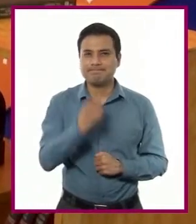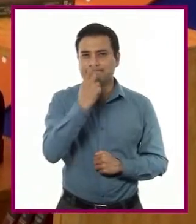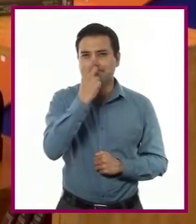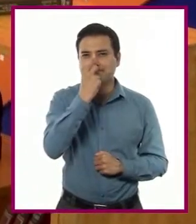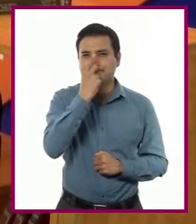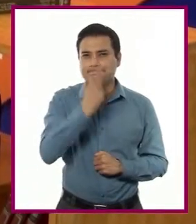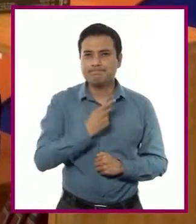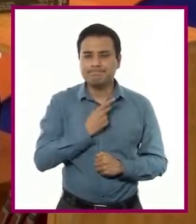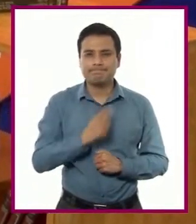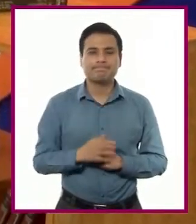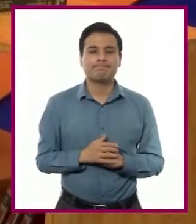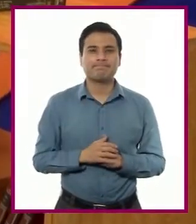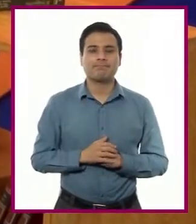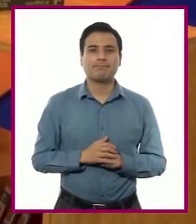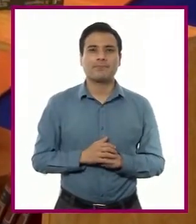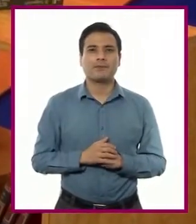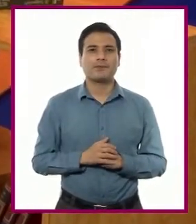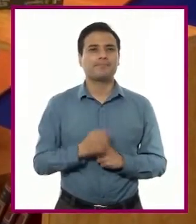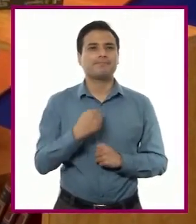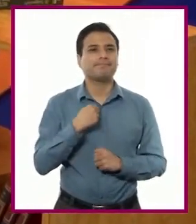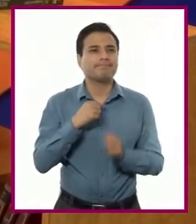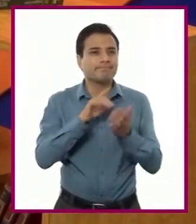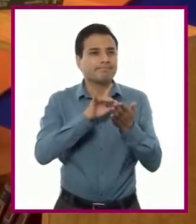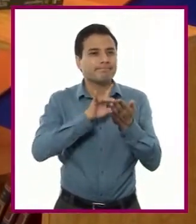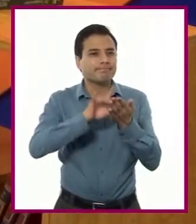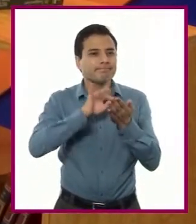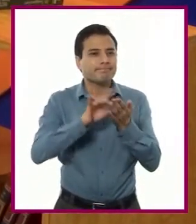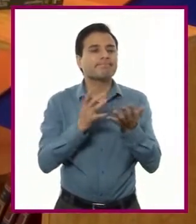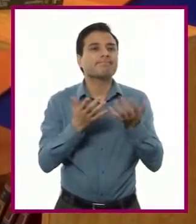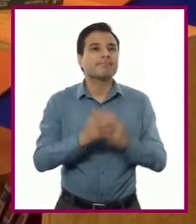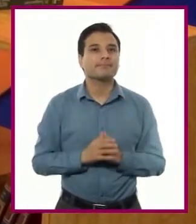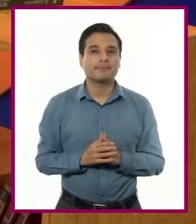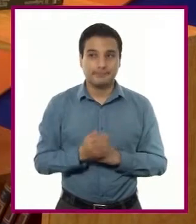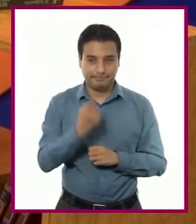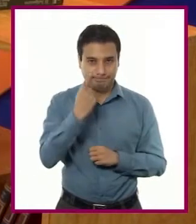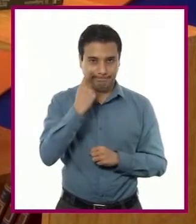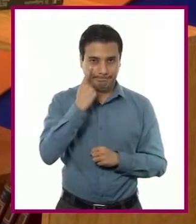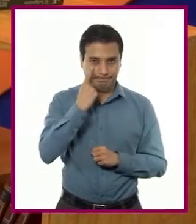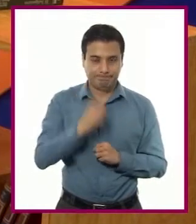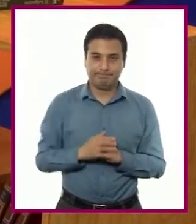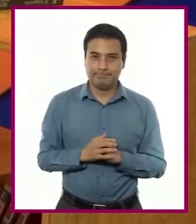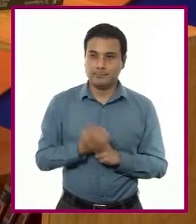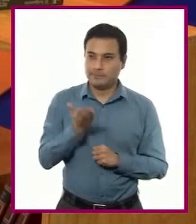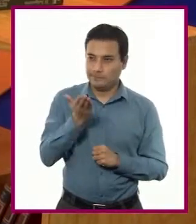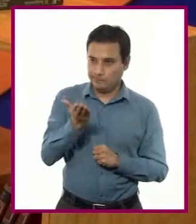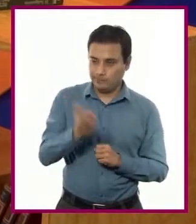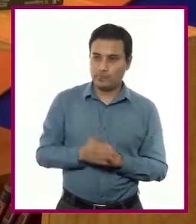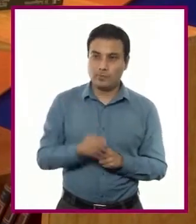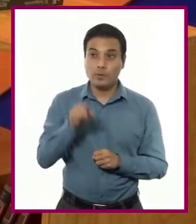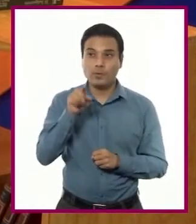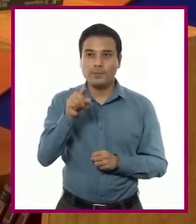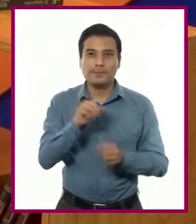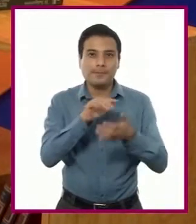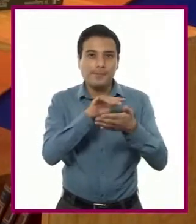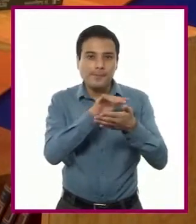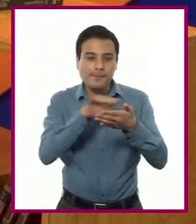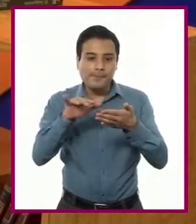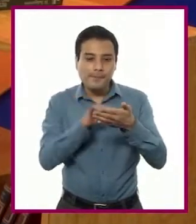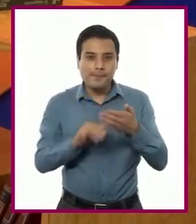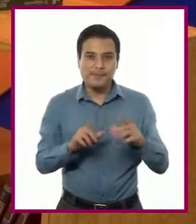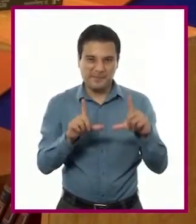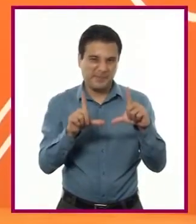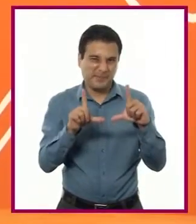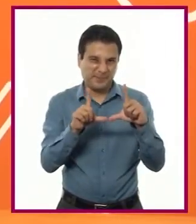favor, ¿en qué le puedo apoyar? Mira, te pido le vayas dando lectura a las tarjetas